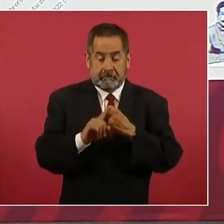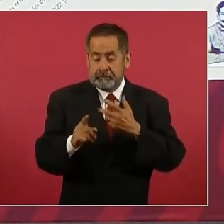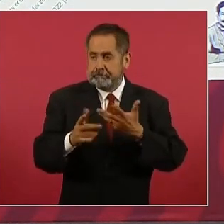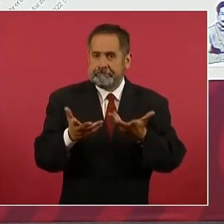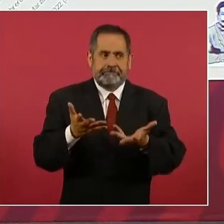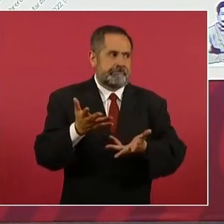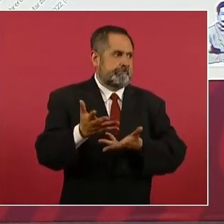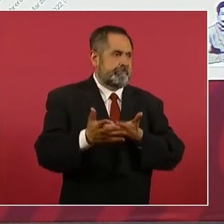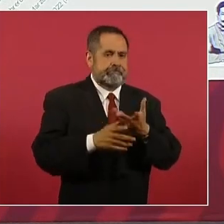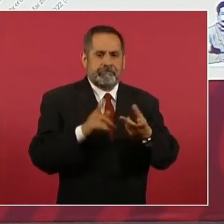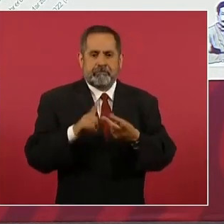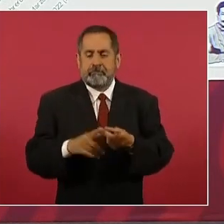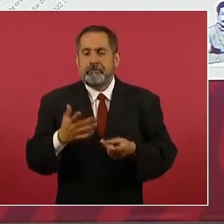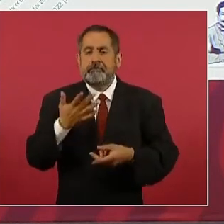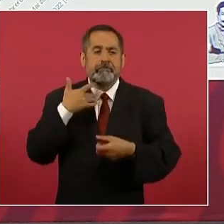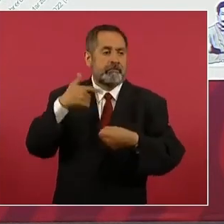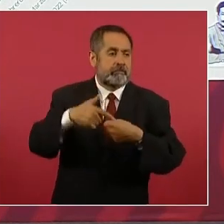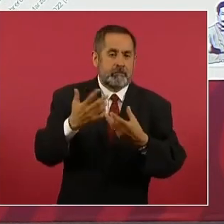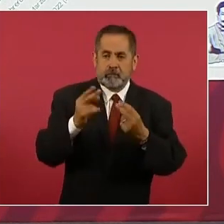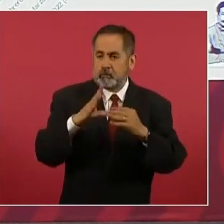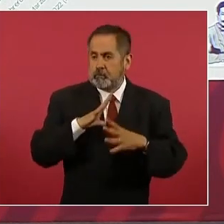fuertísima de desabasto.